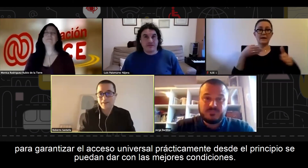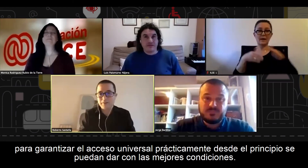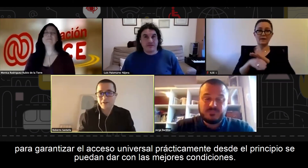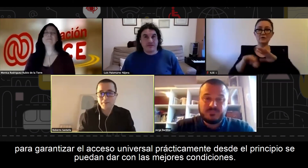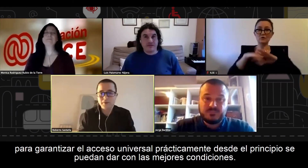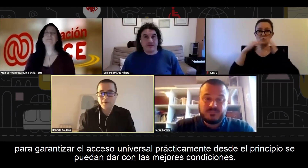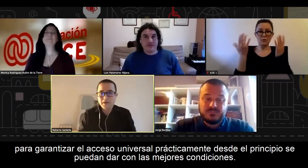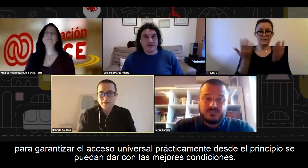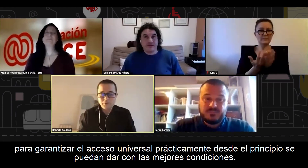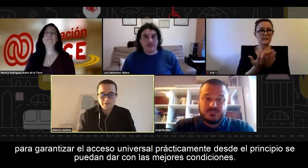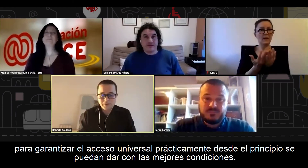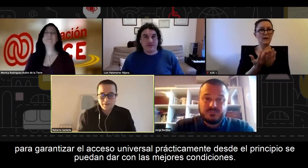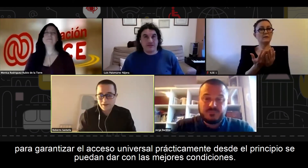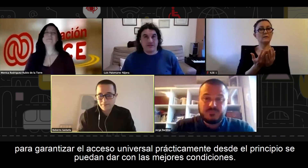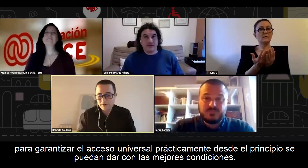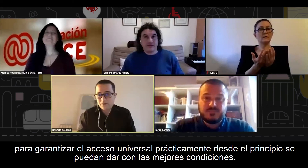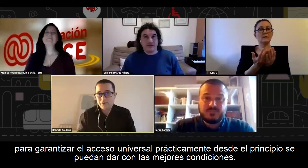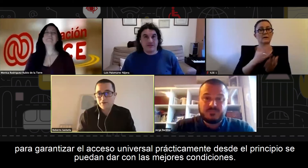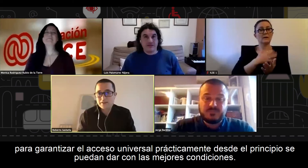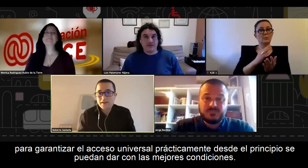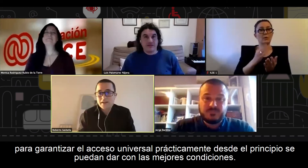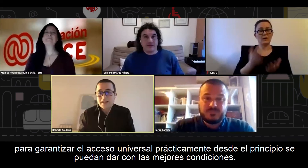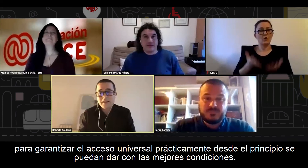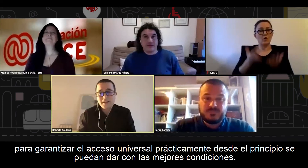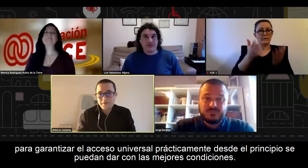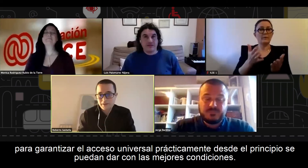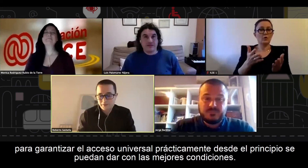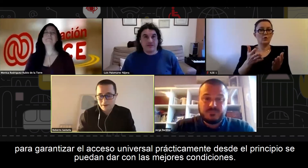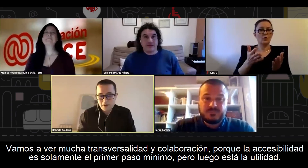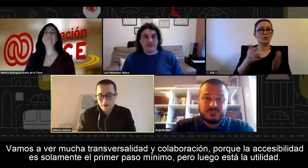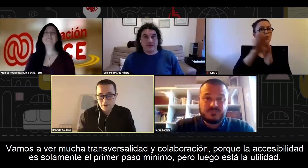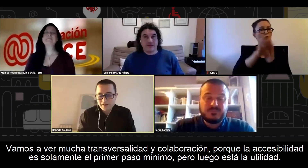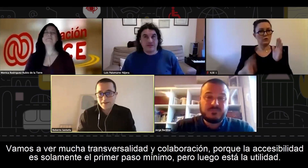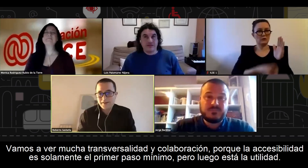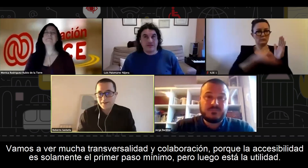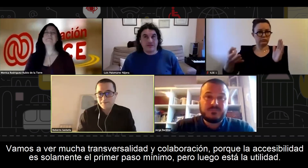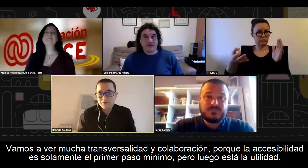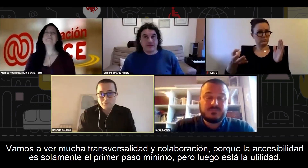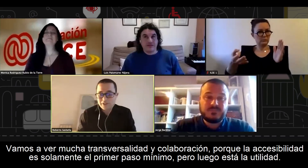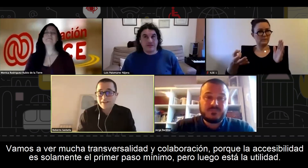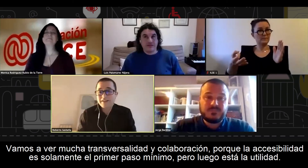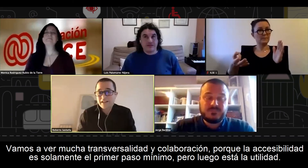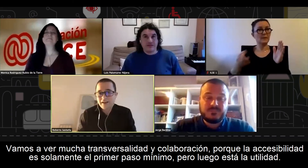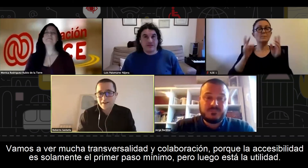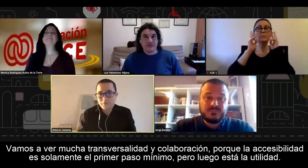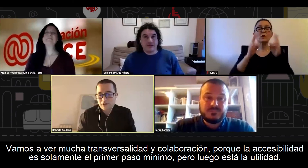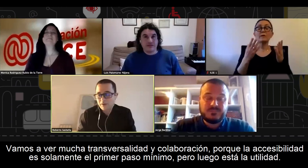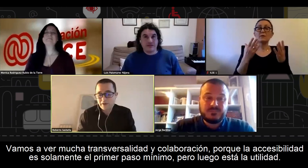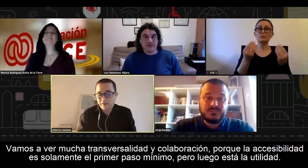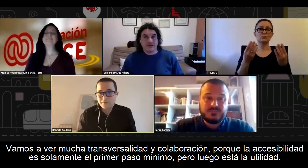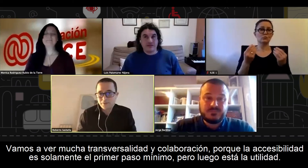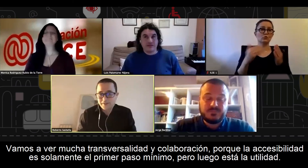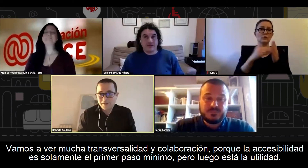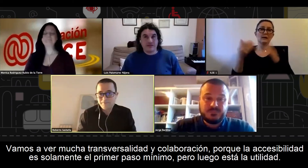desde el principio, pues se puedan dar con las mejores condiciones. Vamos a ver mucha transversalidad y mucha